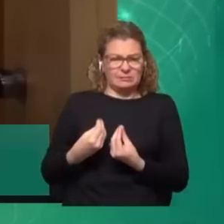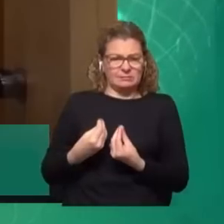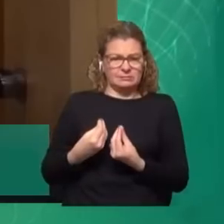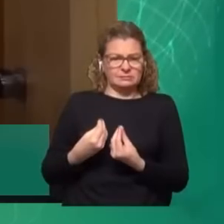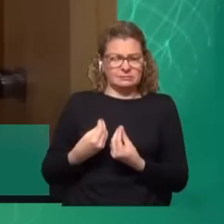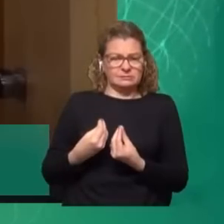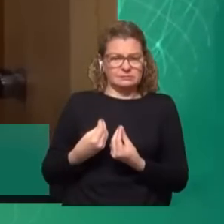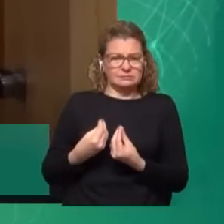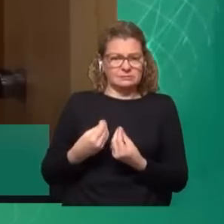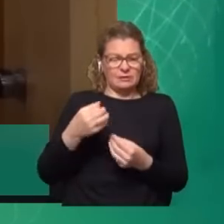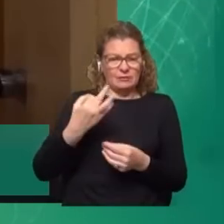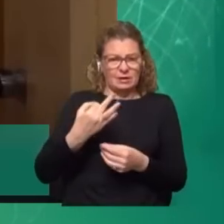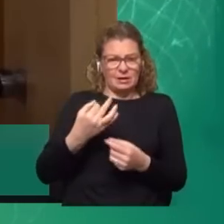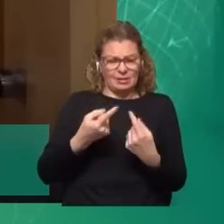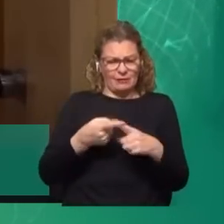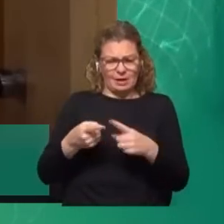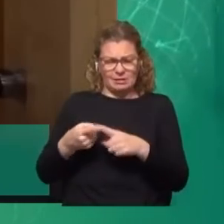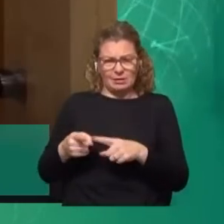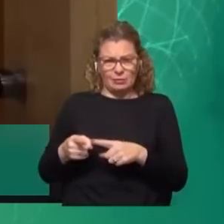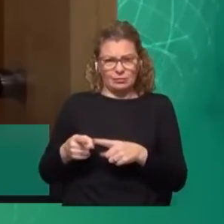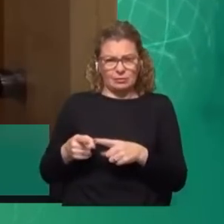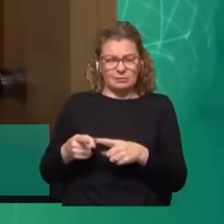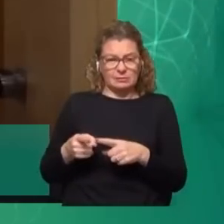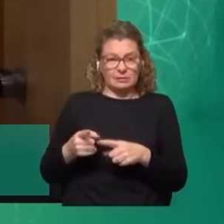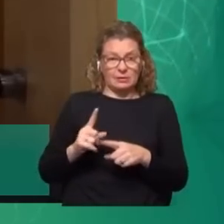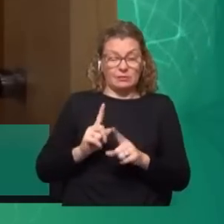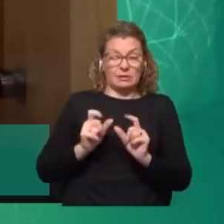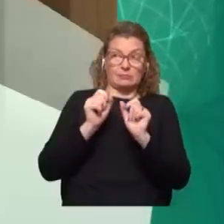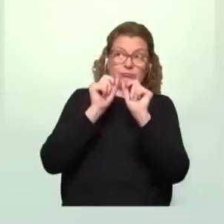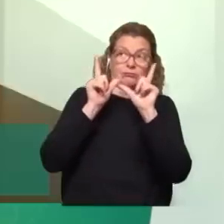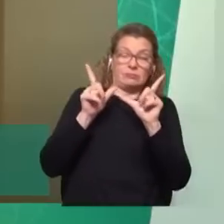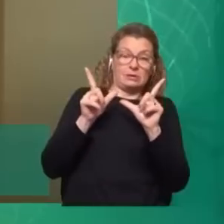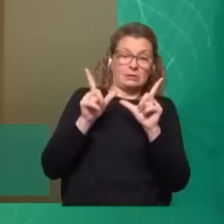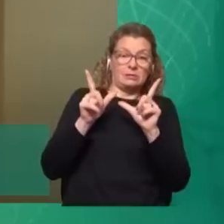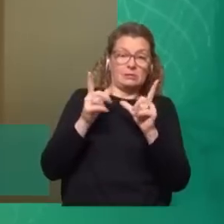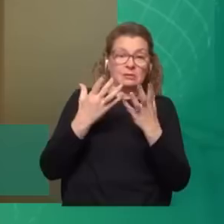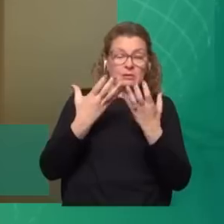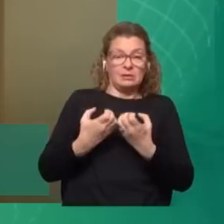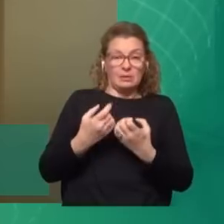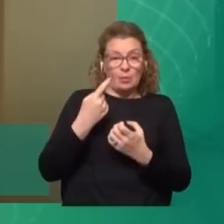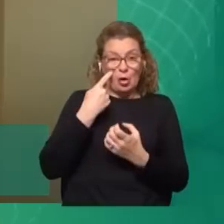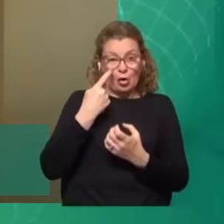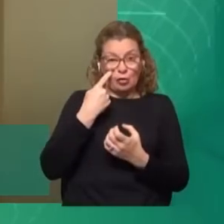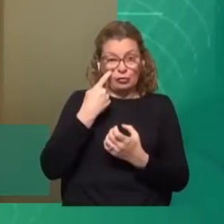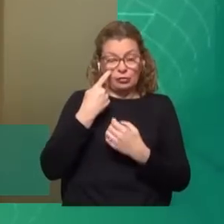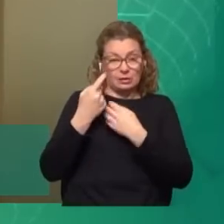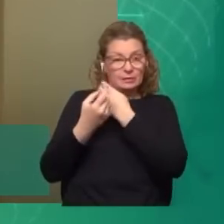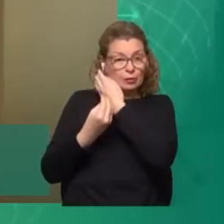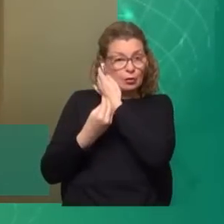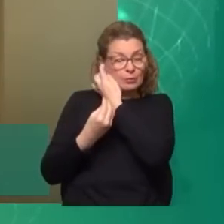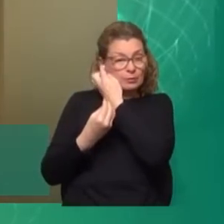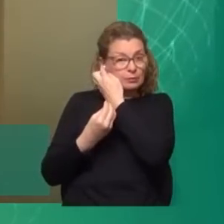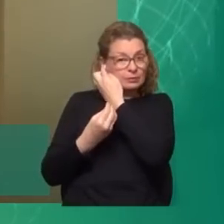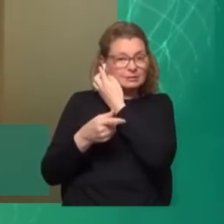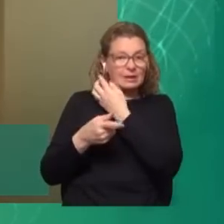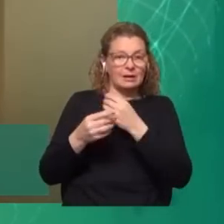y realmente han sucedido cosas que uno le llama la atención queremos este conocer es cómo está